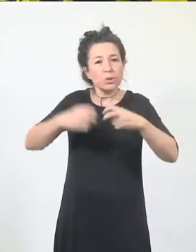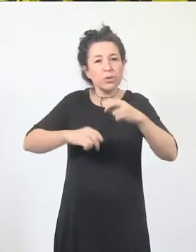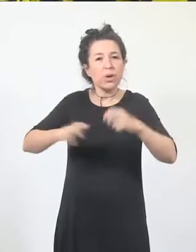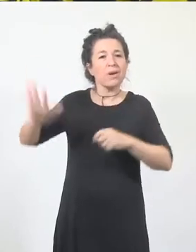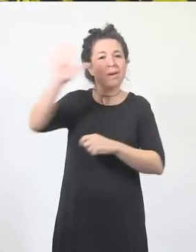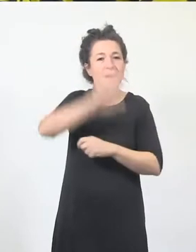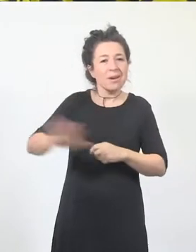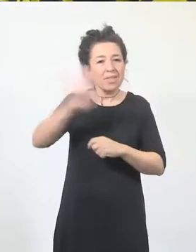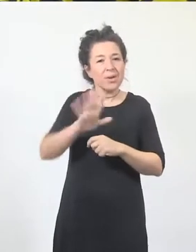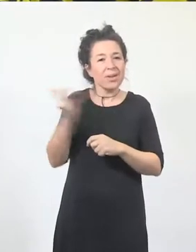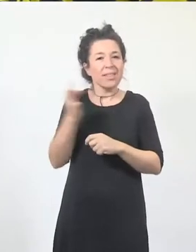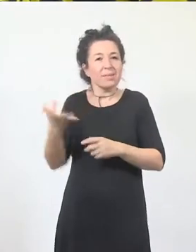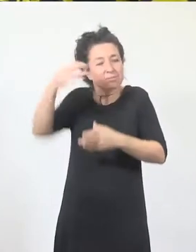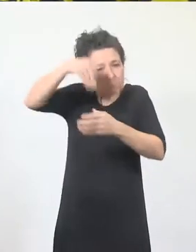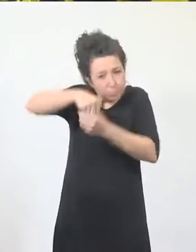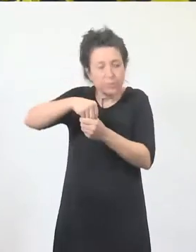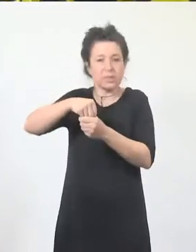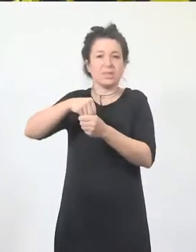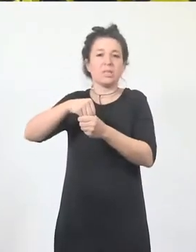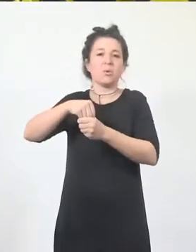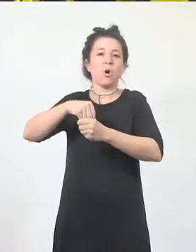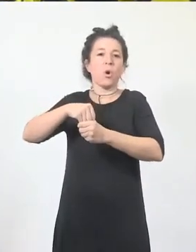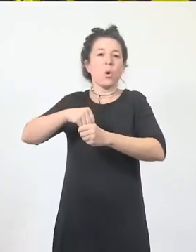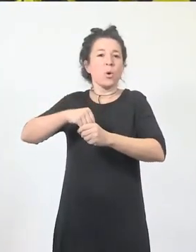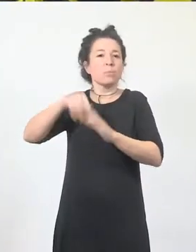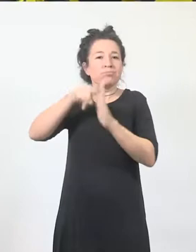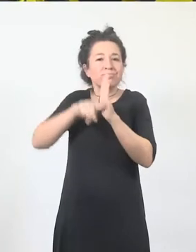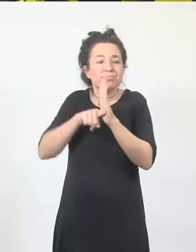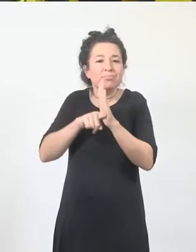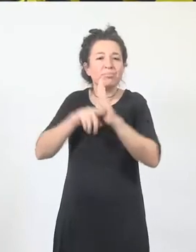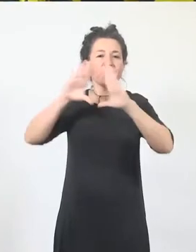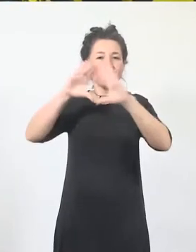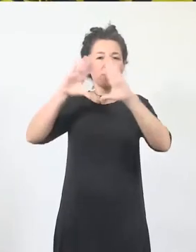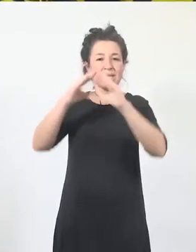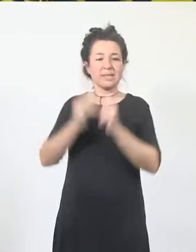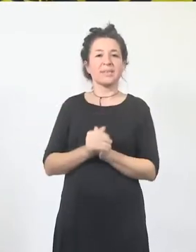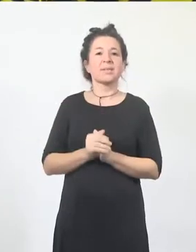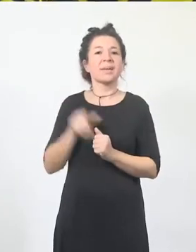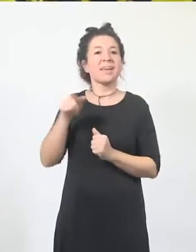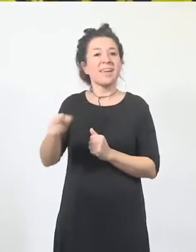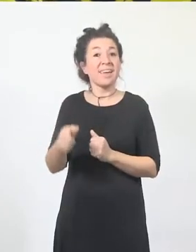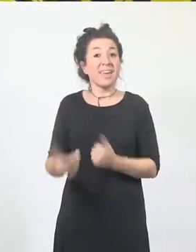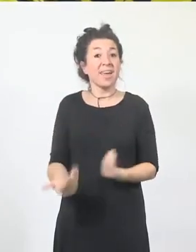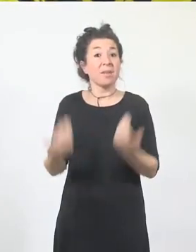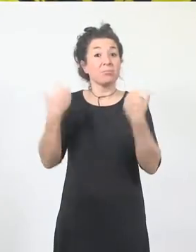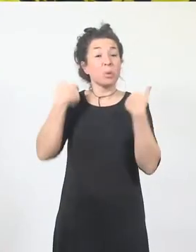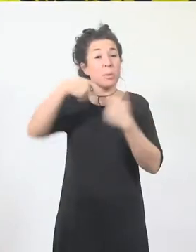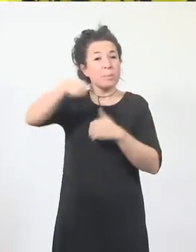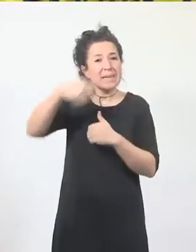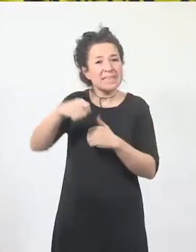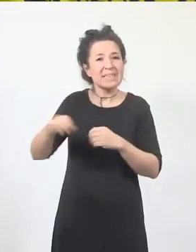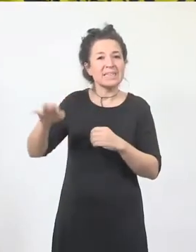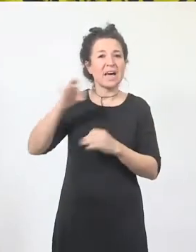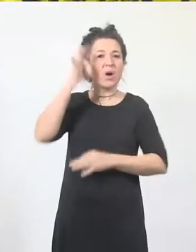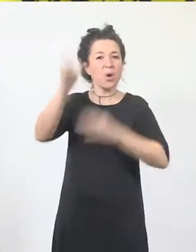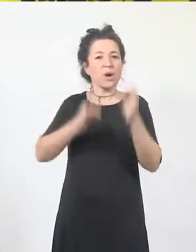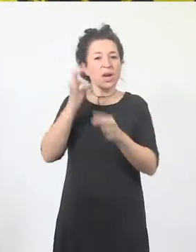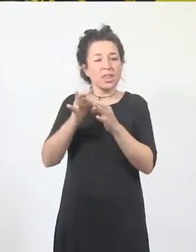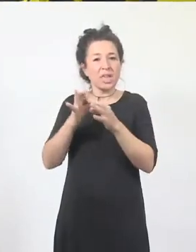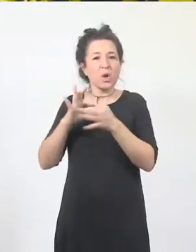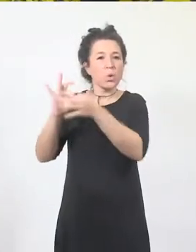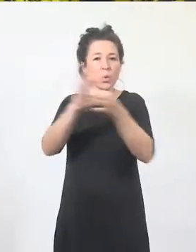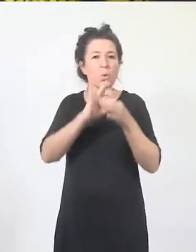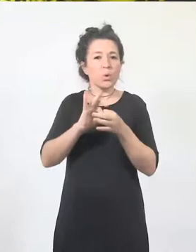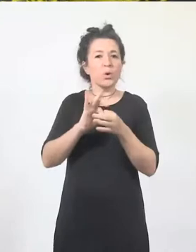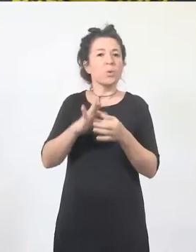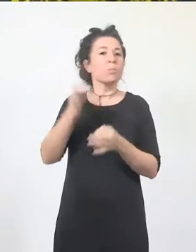feministas. Fatma ha sido durante años presidenta de la Unión Nacional de Mujeres Saharauis. En estos momentos es ministra